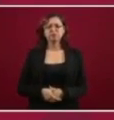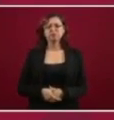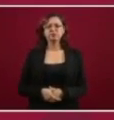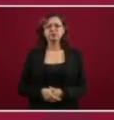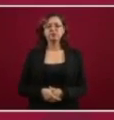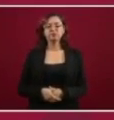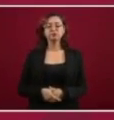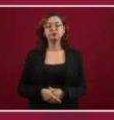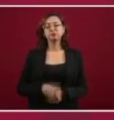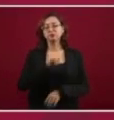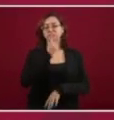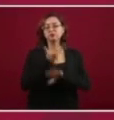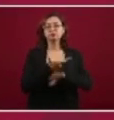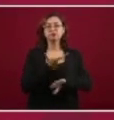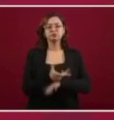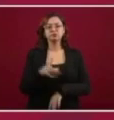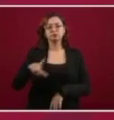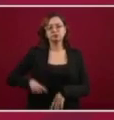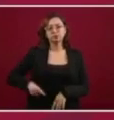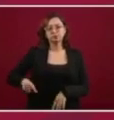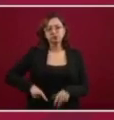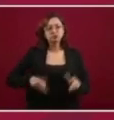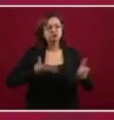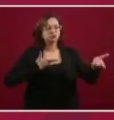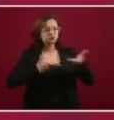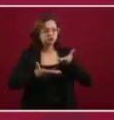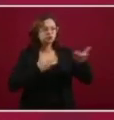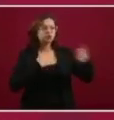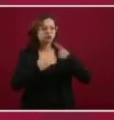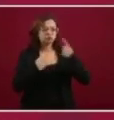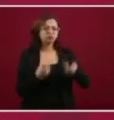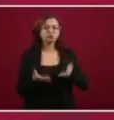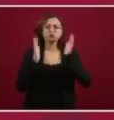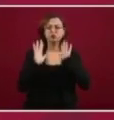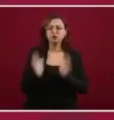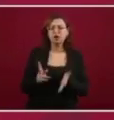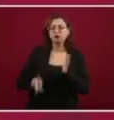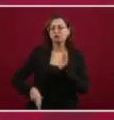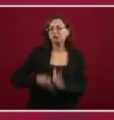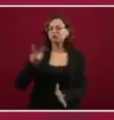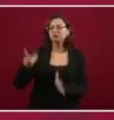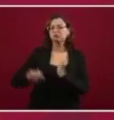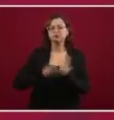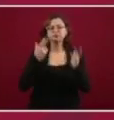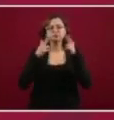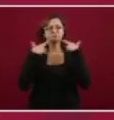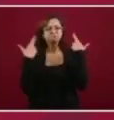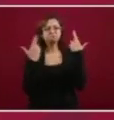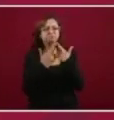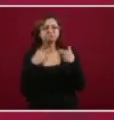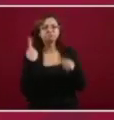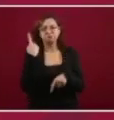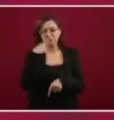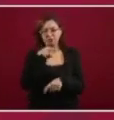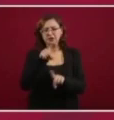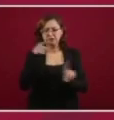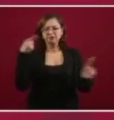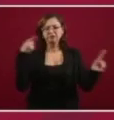con el gobierno de Estados Unidos, han habido ya reuniones con este propósito.